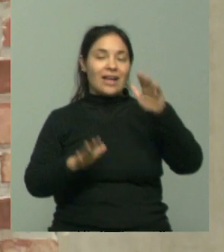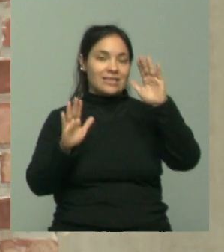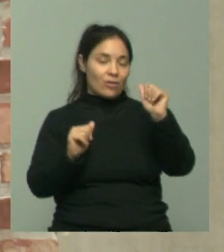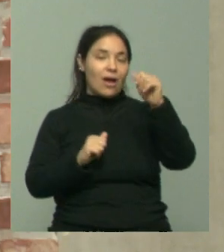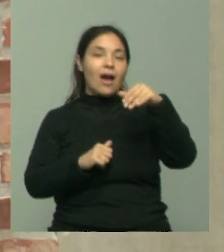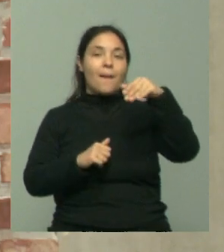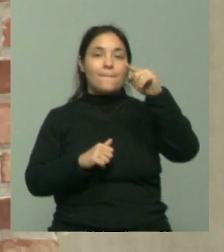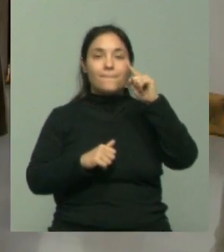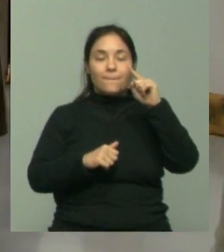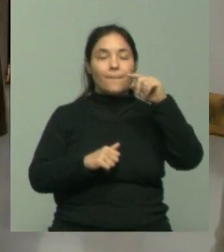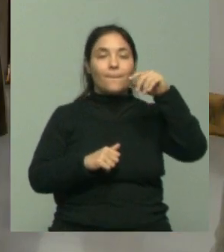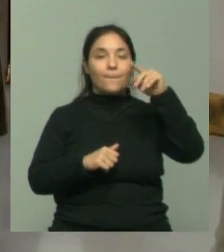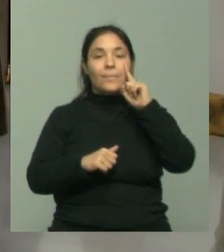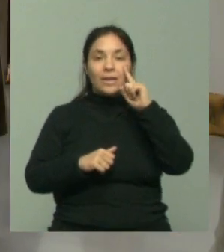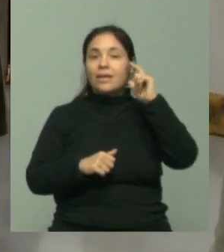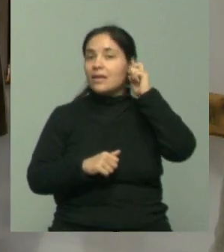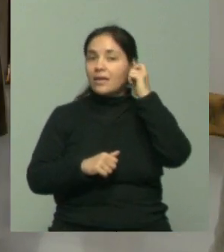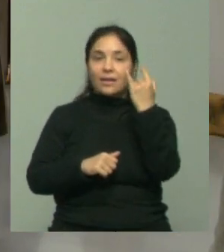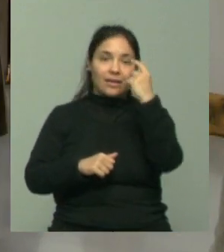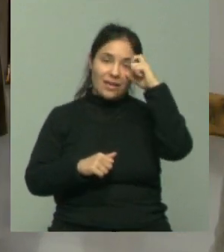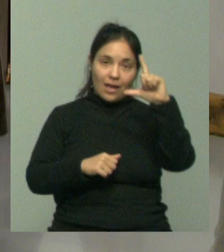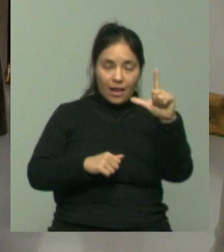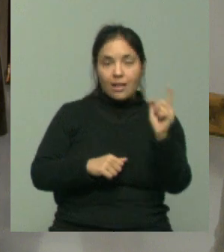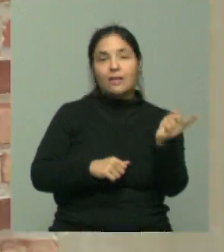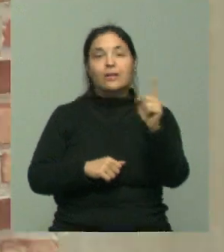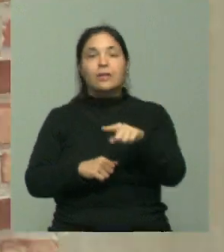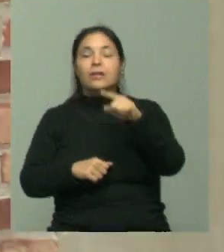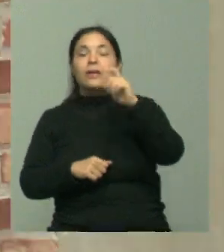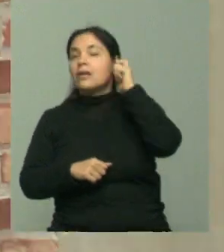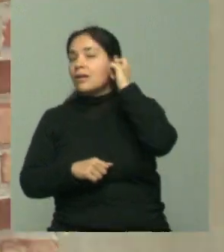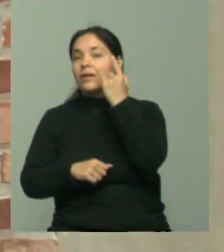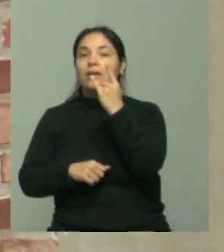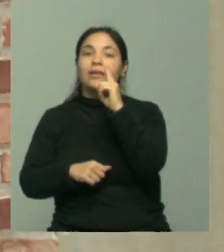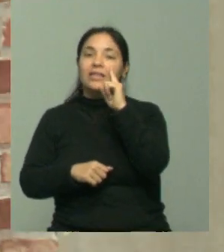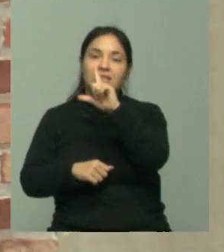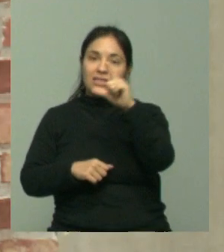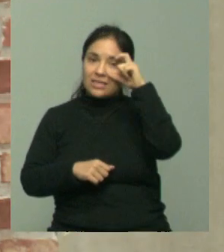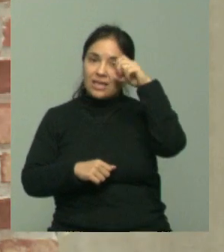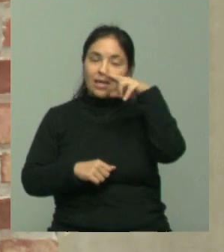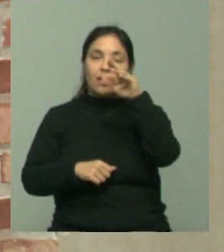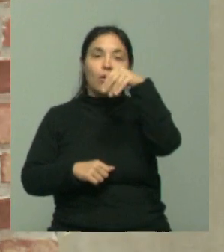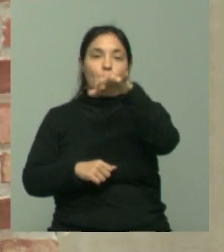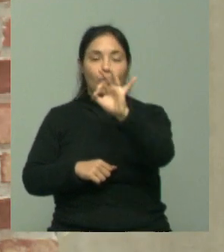Guillermo. Bienvenidos a los dos. ¿Cómo es trabajar, día a día, en esto de